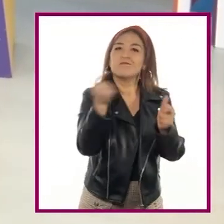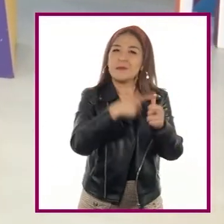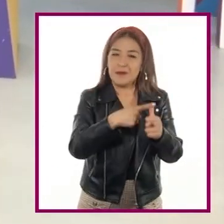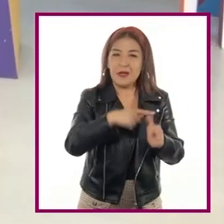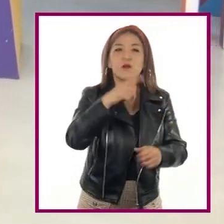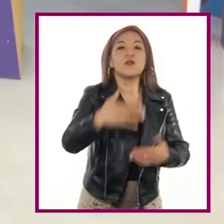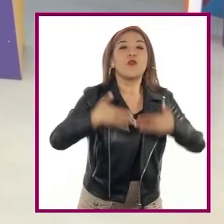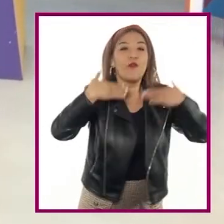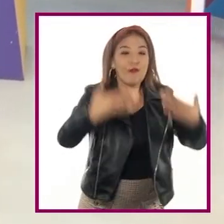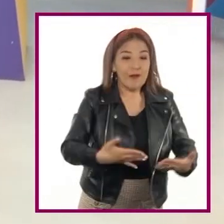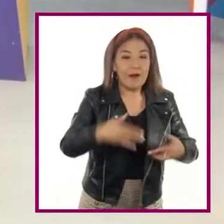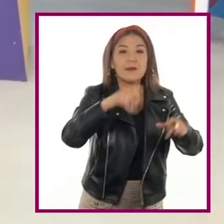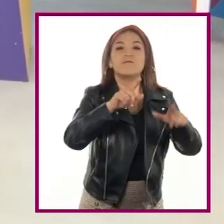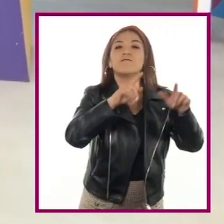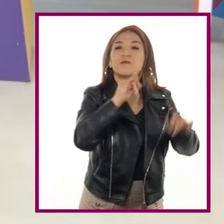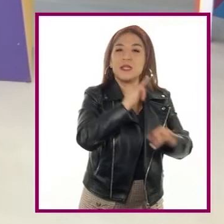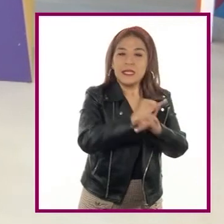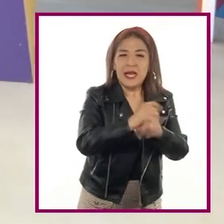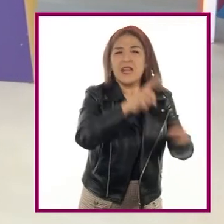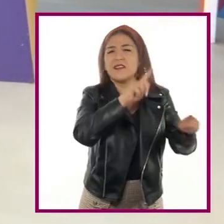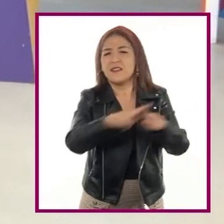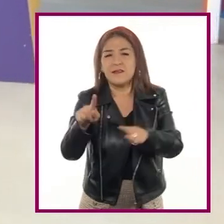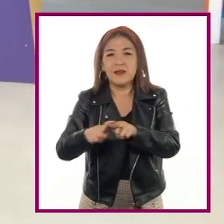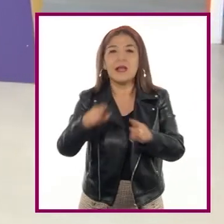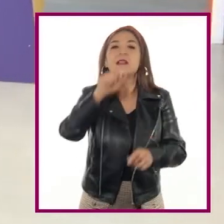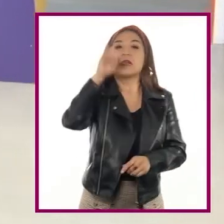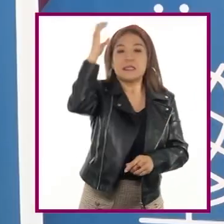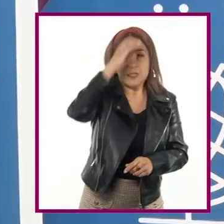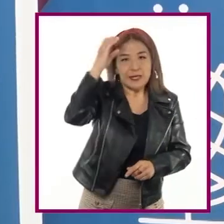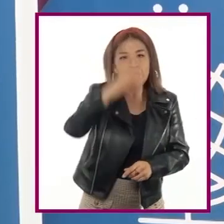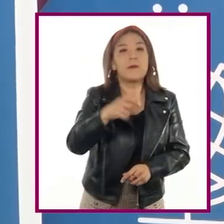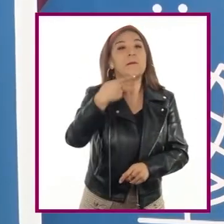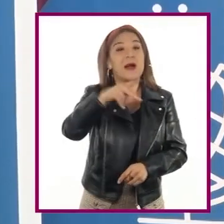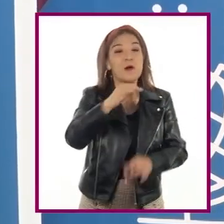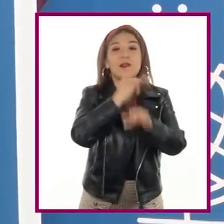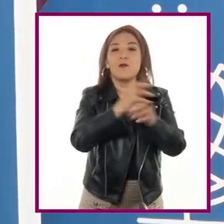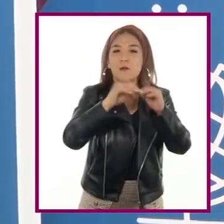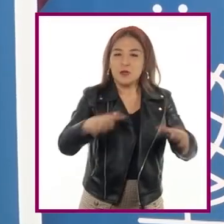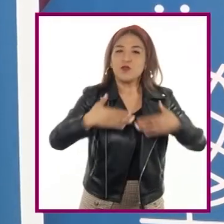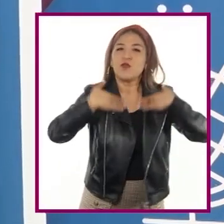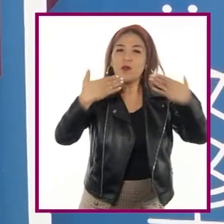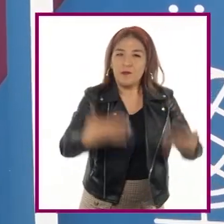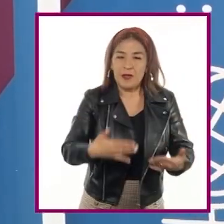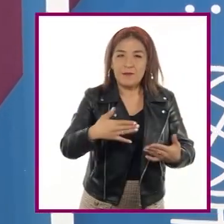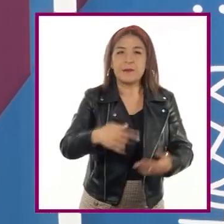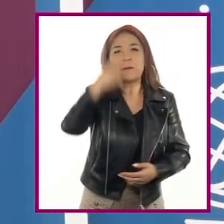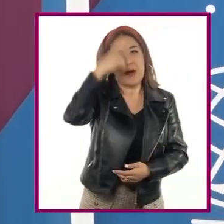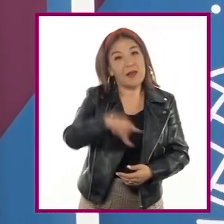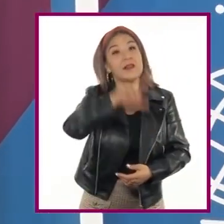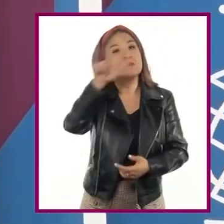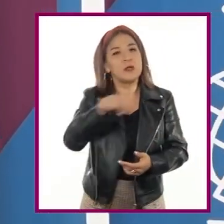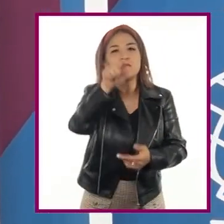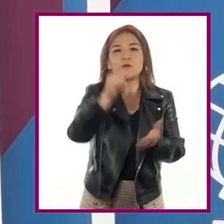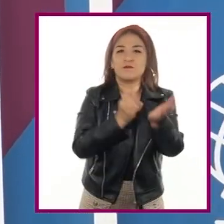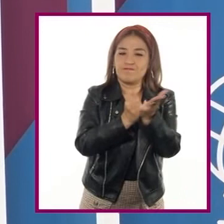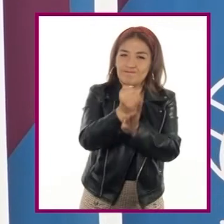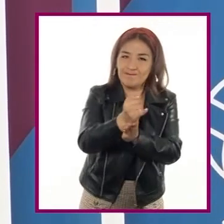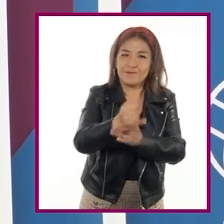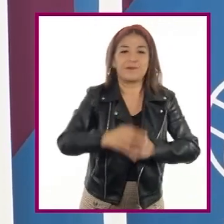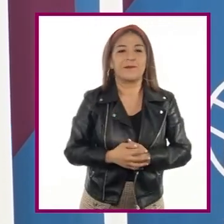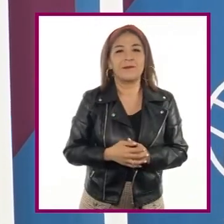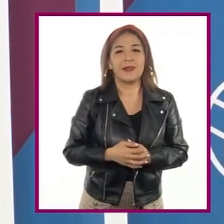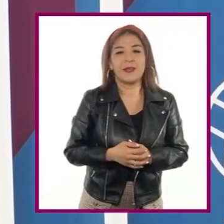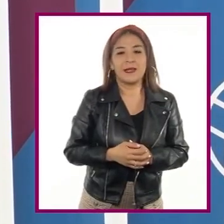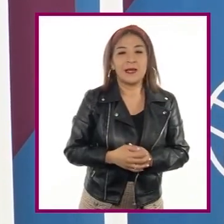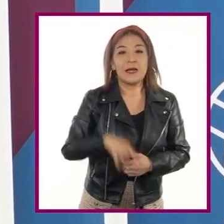confiables, veraces y en ocasiones científicas. Recordar que la información que circula en redes sociales